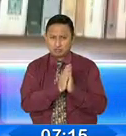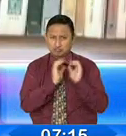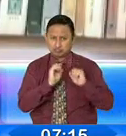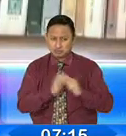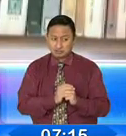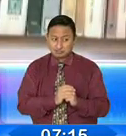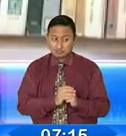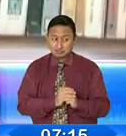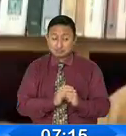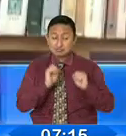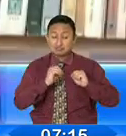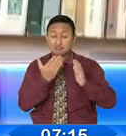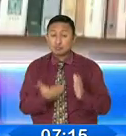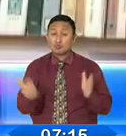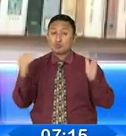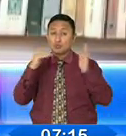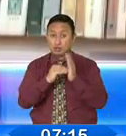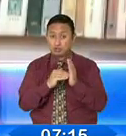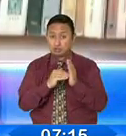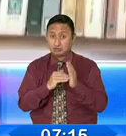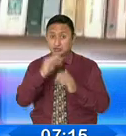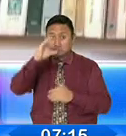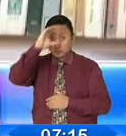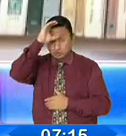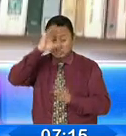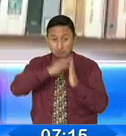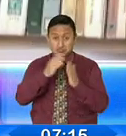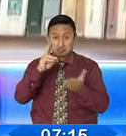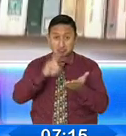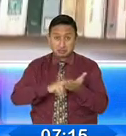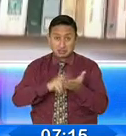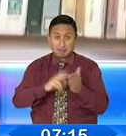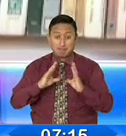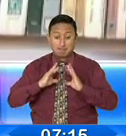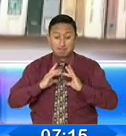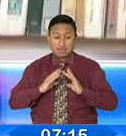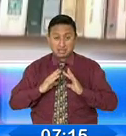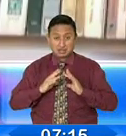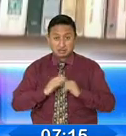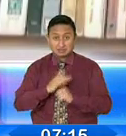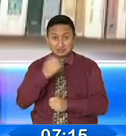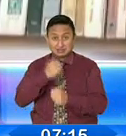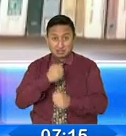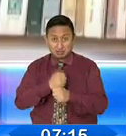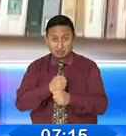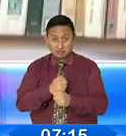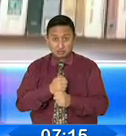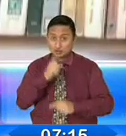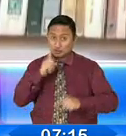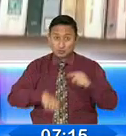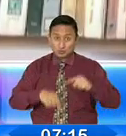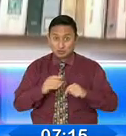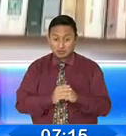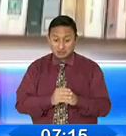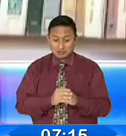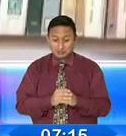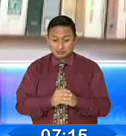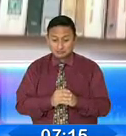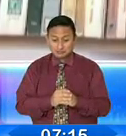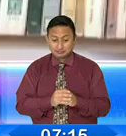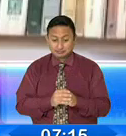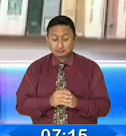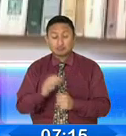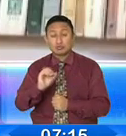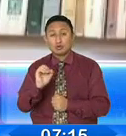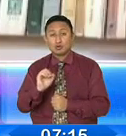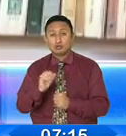volver a aplicar a este mismo concepto de visa de vacaciones y trabajo, que tampoco tenga